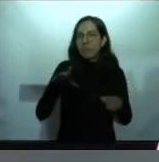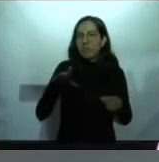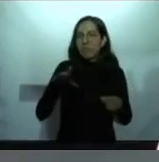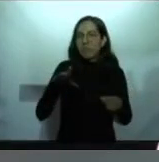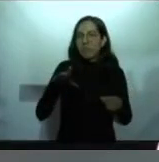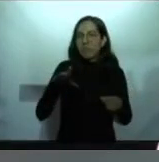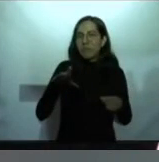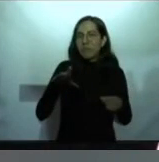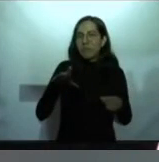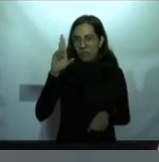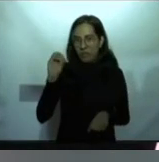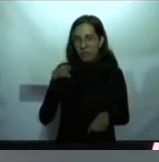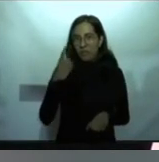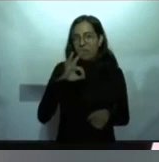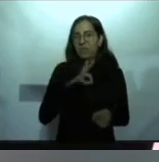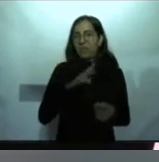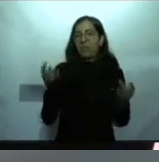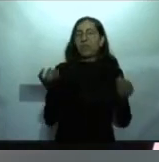Zihuatanejo.